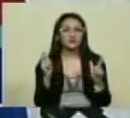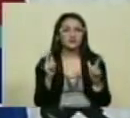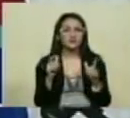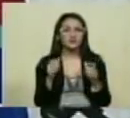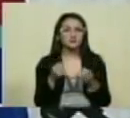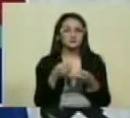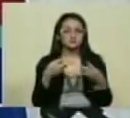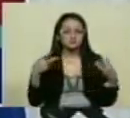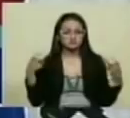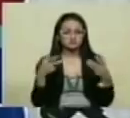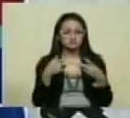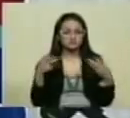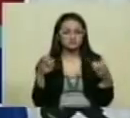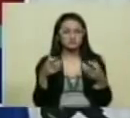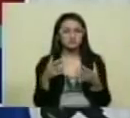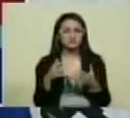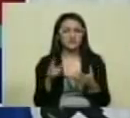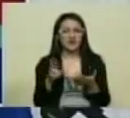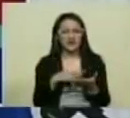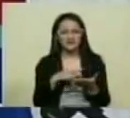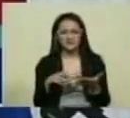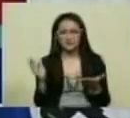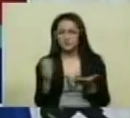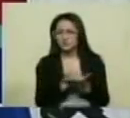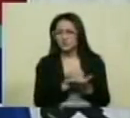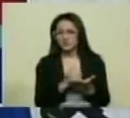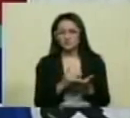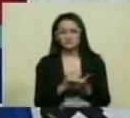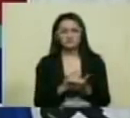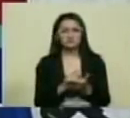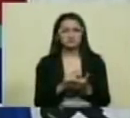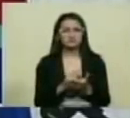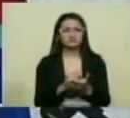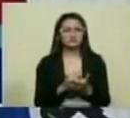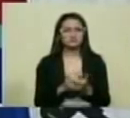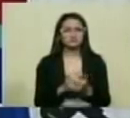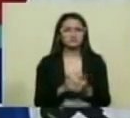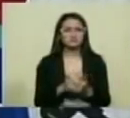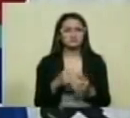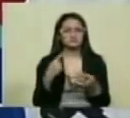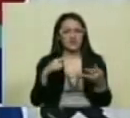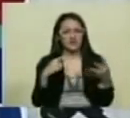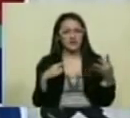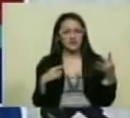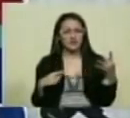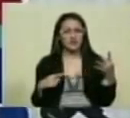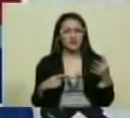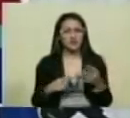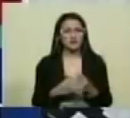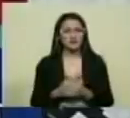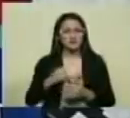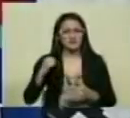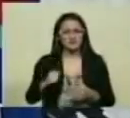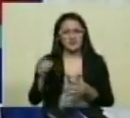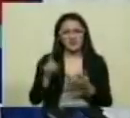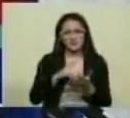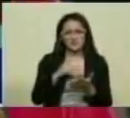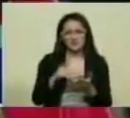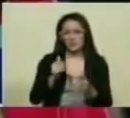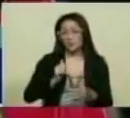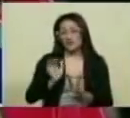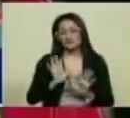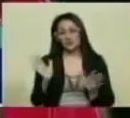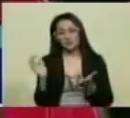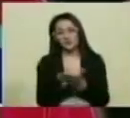textos de investigación y educación de racismo, eurocentrismo, etnocentrismos locales, patriarcalismos y discriminaciones de cualquier